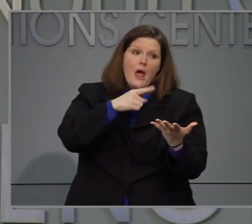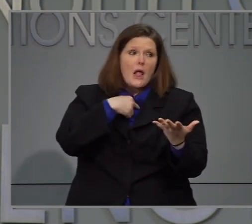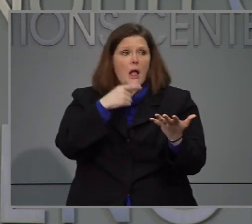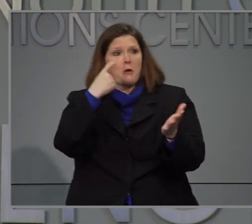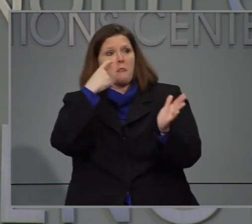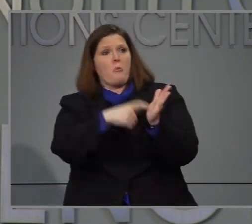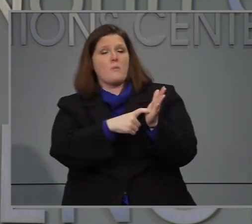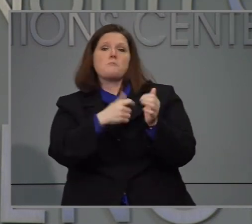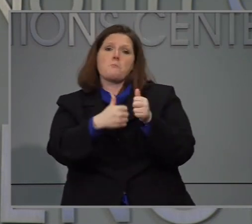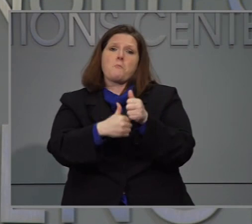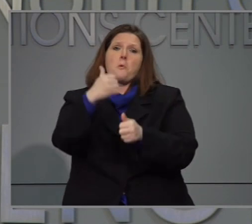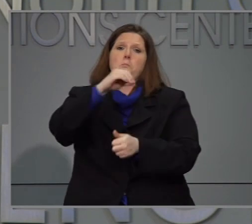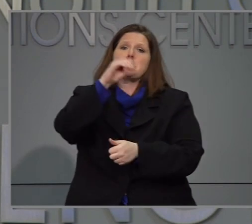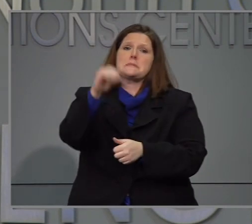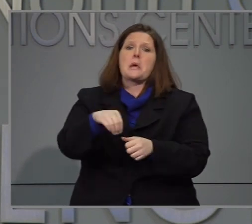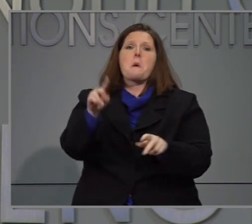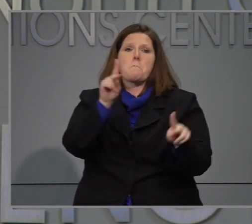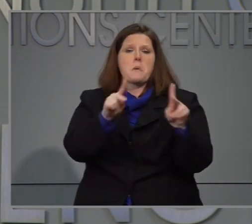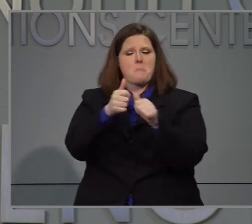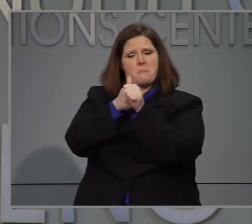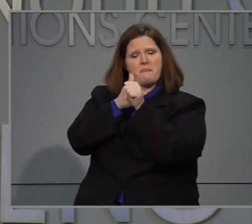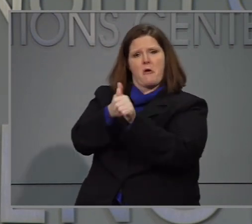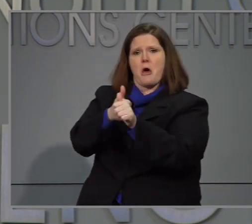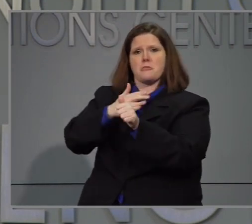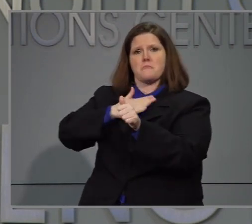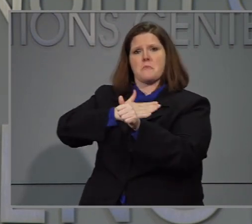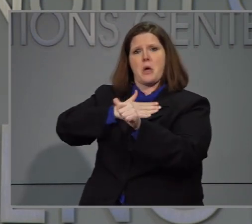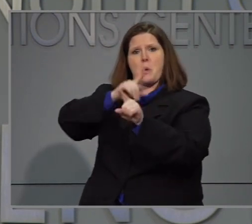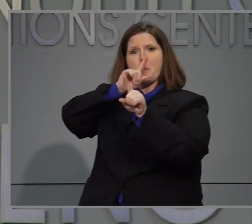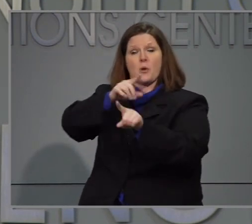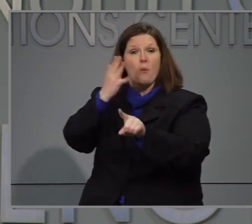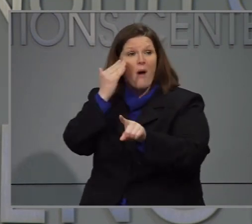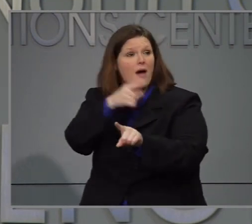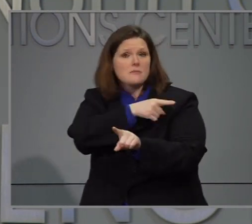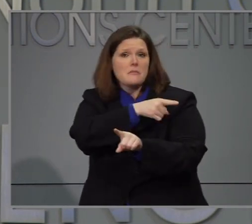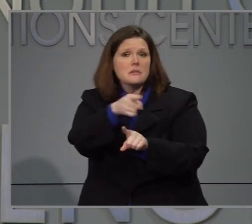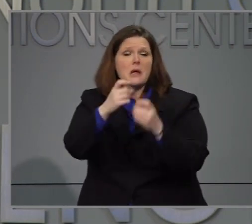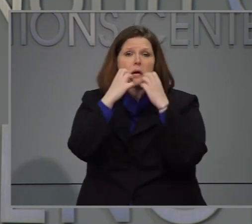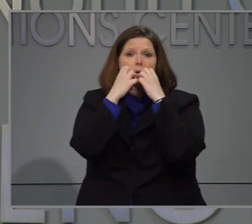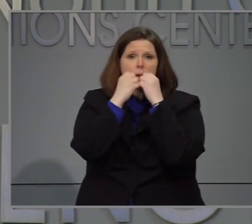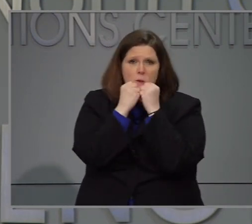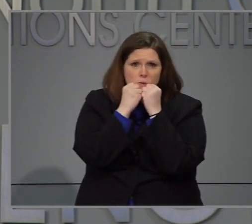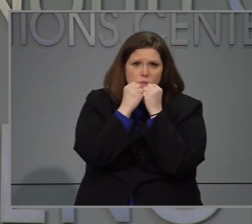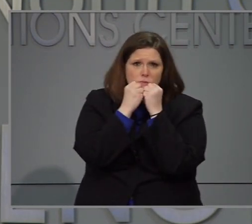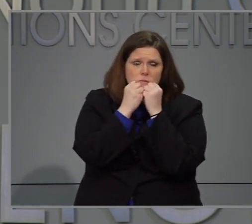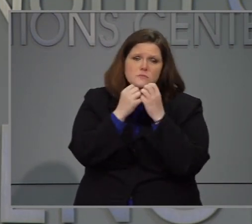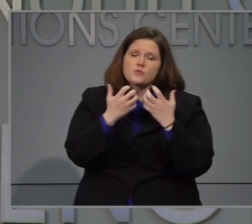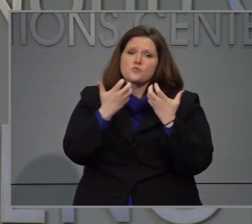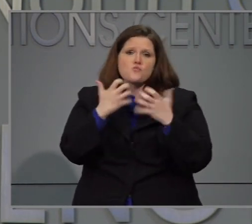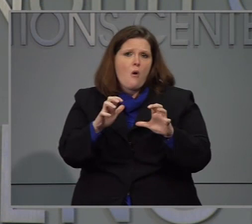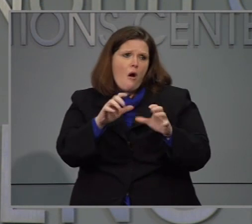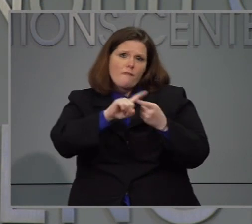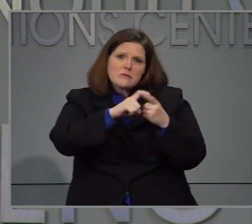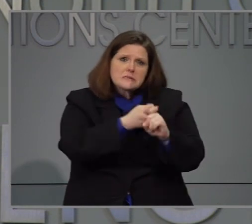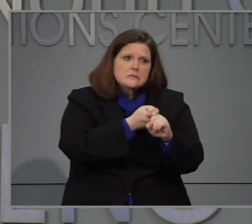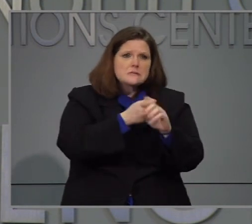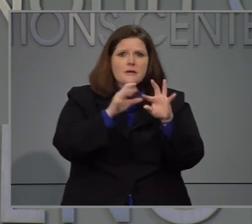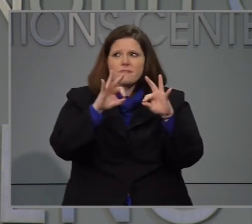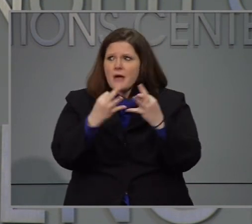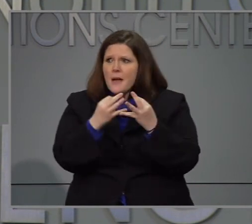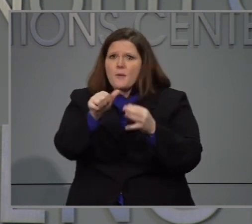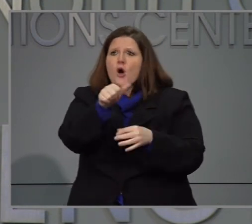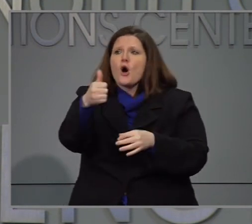Norte están cumpliendo con la orden de permanecer en casa porque se preocupan unos por otros. Y sabemos